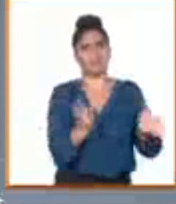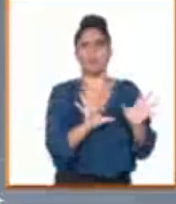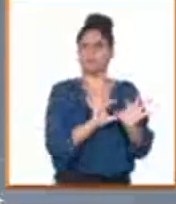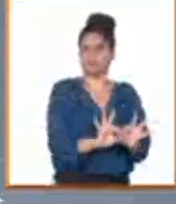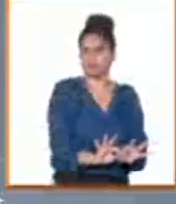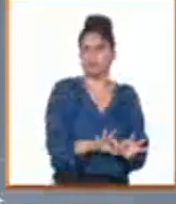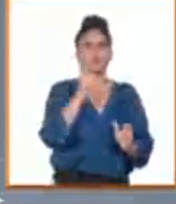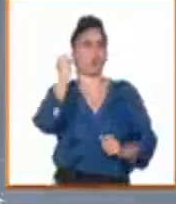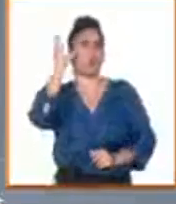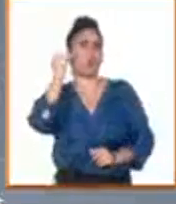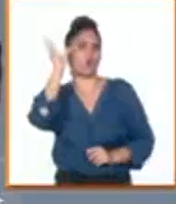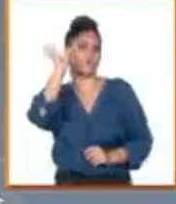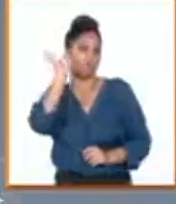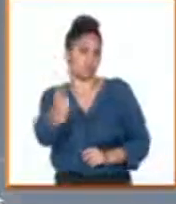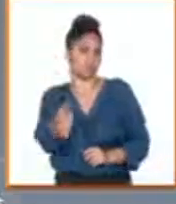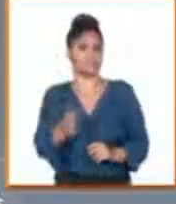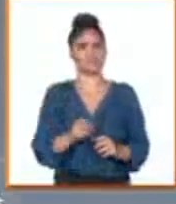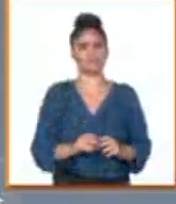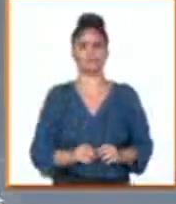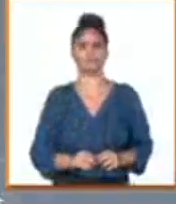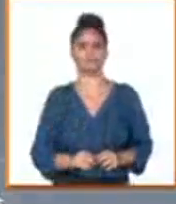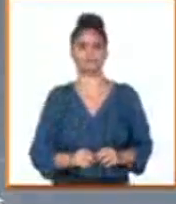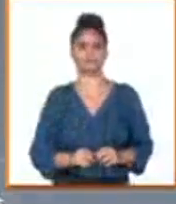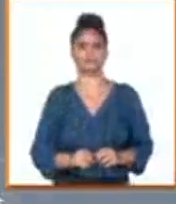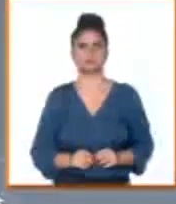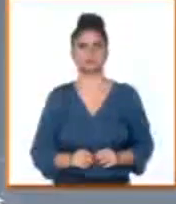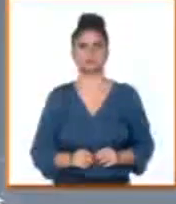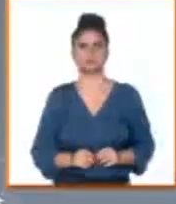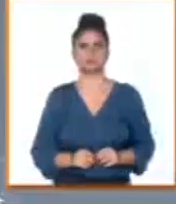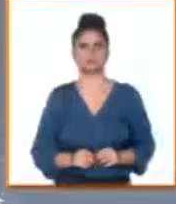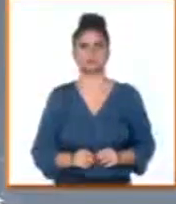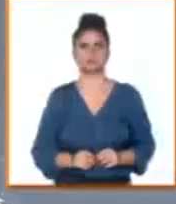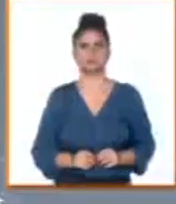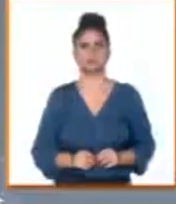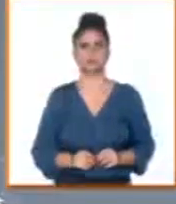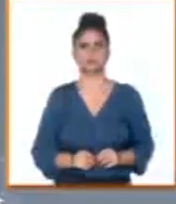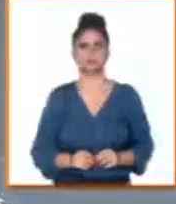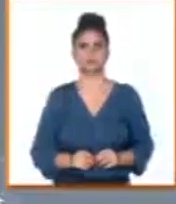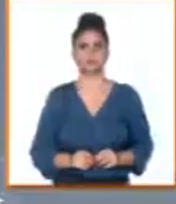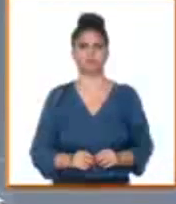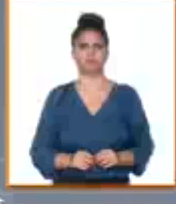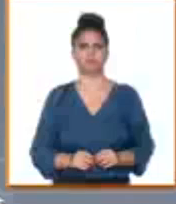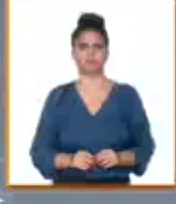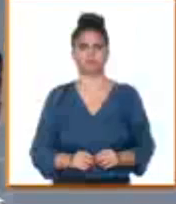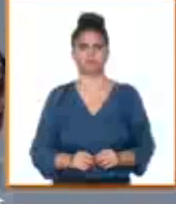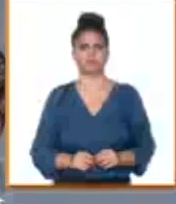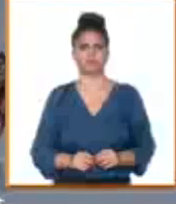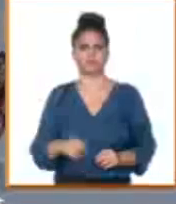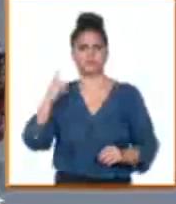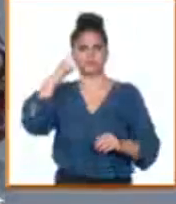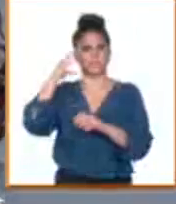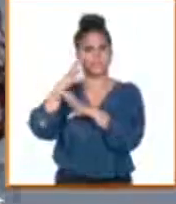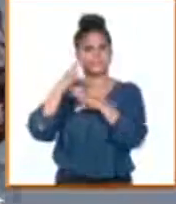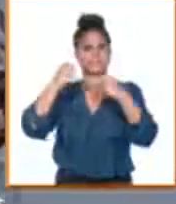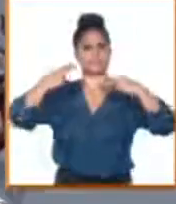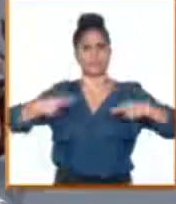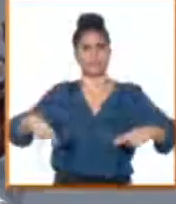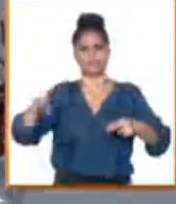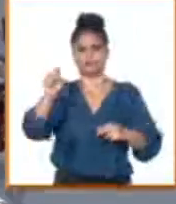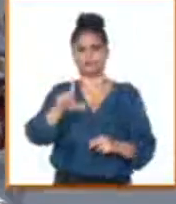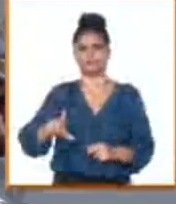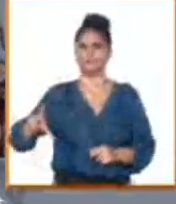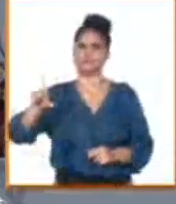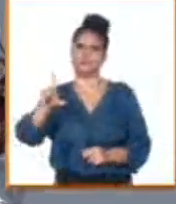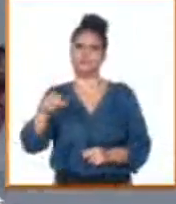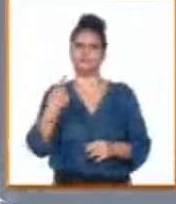O sea, nosotros entramos dentro de la rama de las ciencias naturales y de las ciencias humanas y sociales. Ojo, también tenemos una pata en las